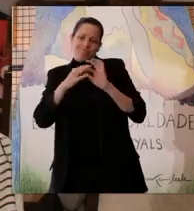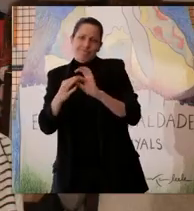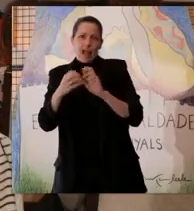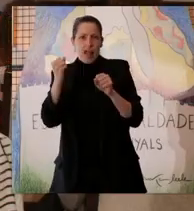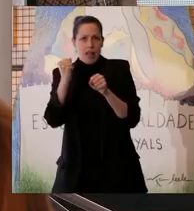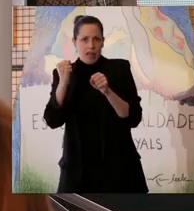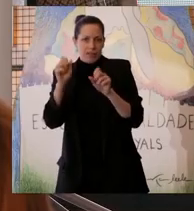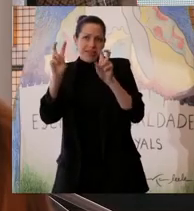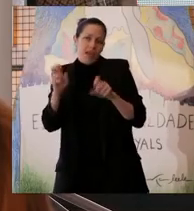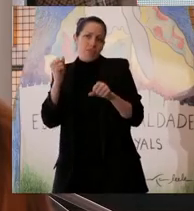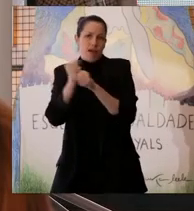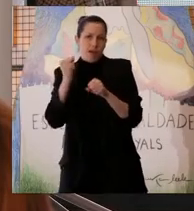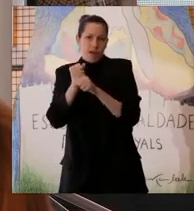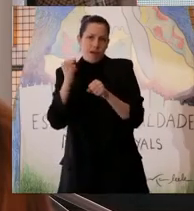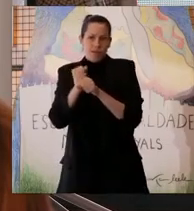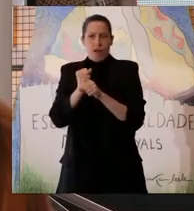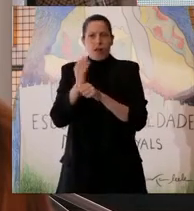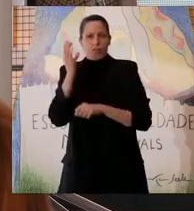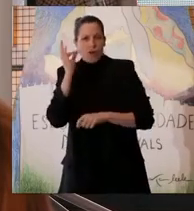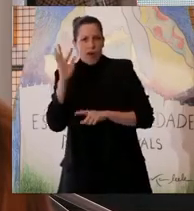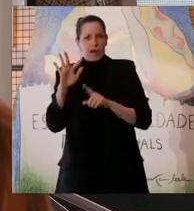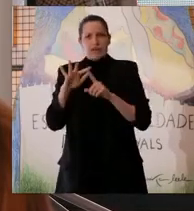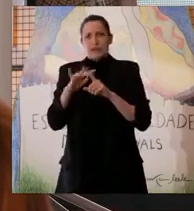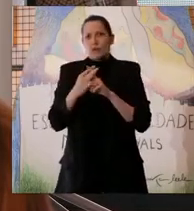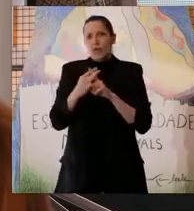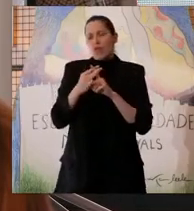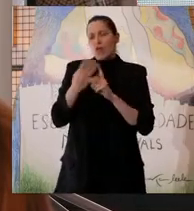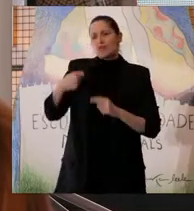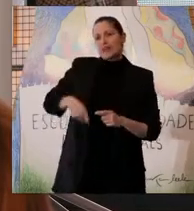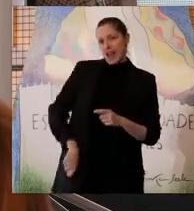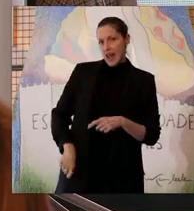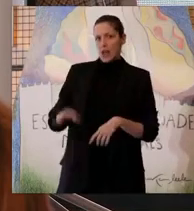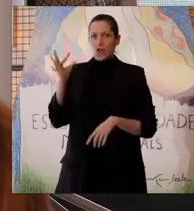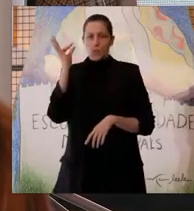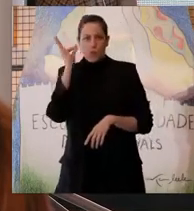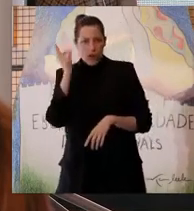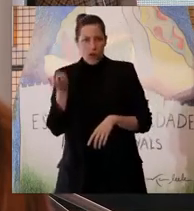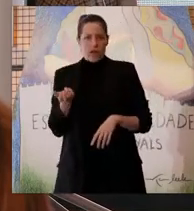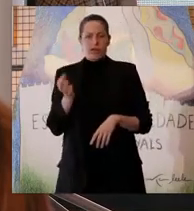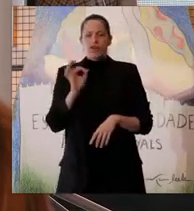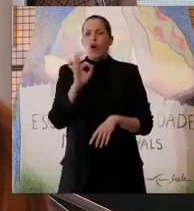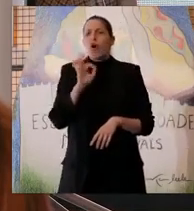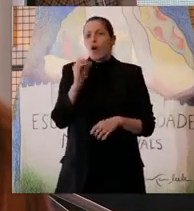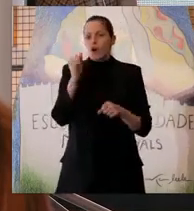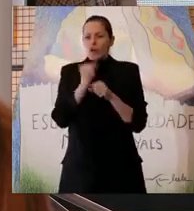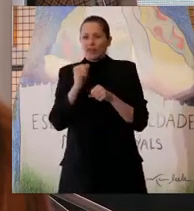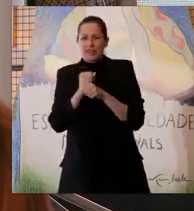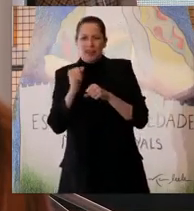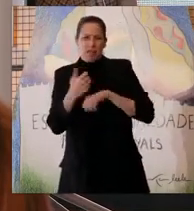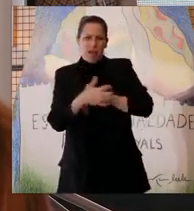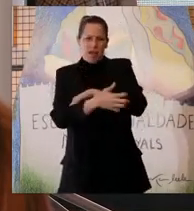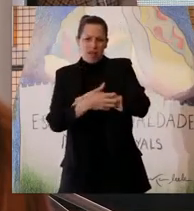tema salarial de las mujeres a la brecha que existe todavía a quién se encarga de los trabajos precarios son